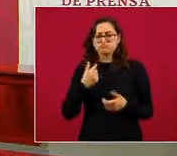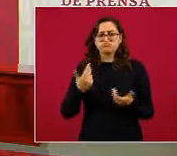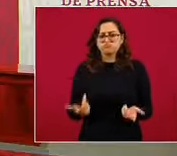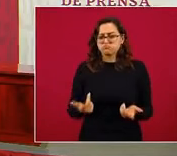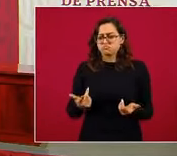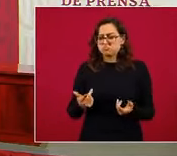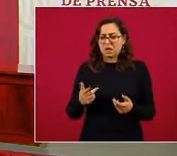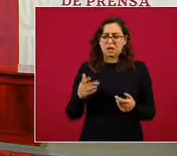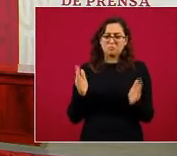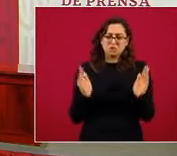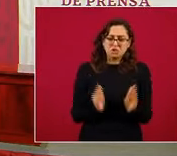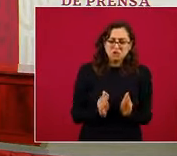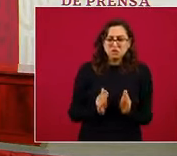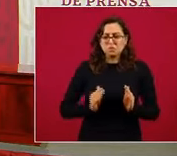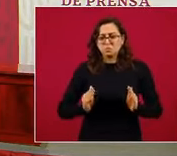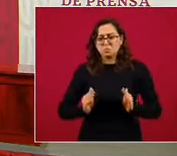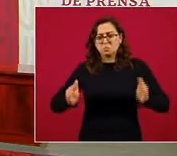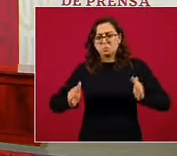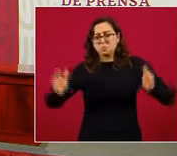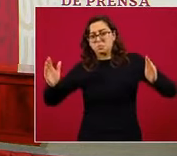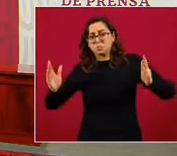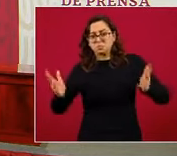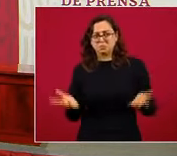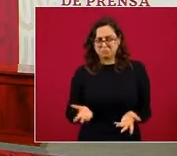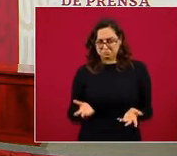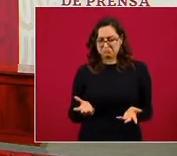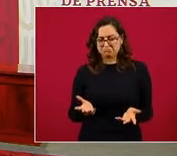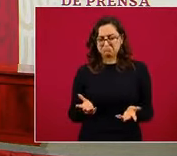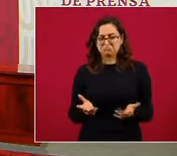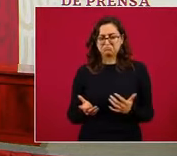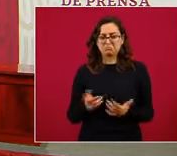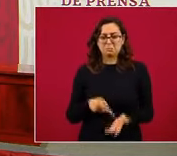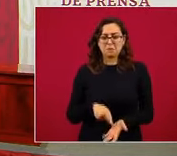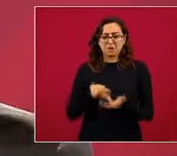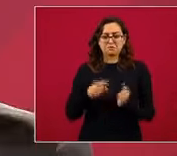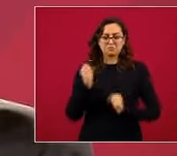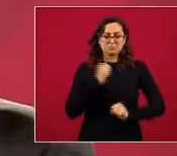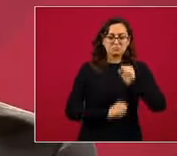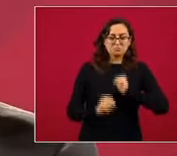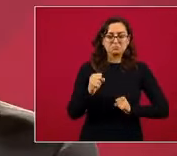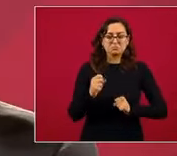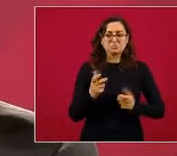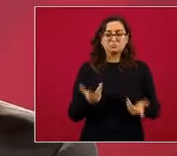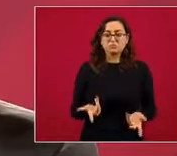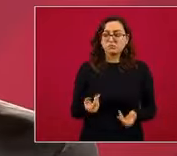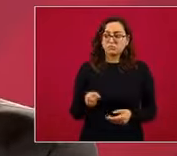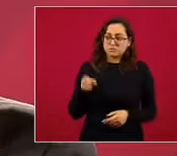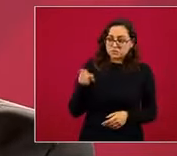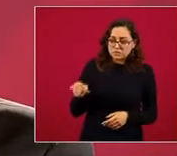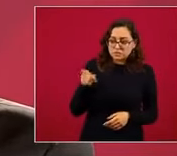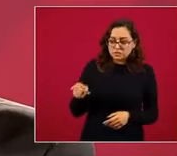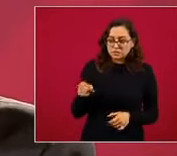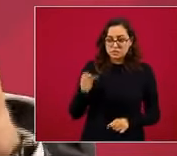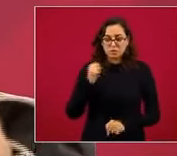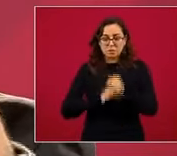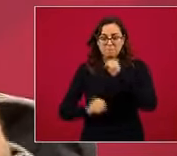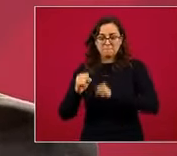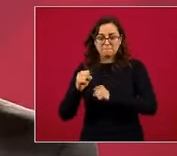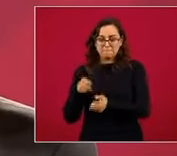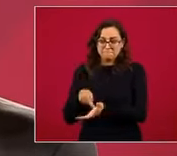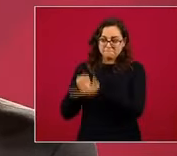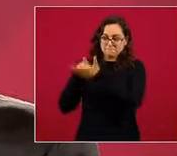welter, semicompleto, completo. Y entonces pueden querer que un boxeador de mayor peso pelee